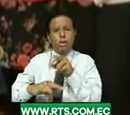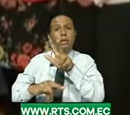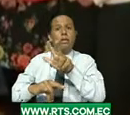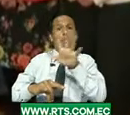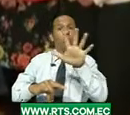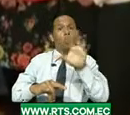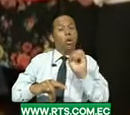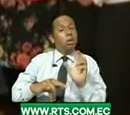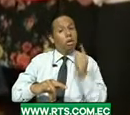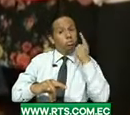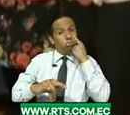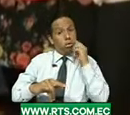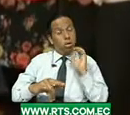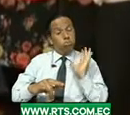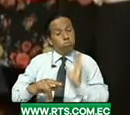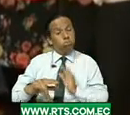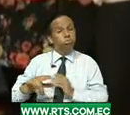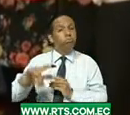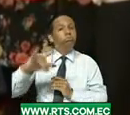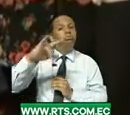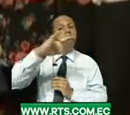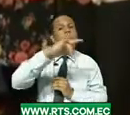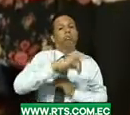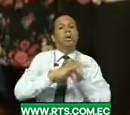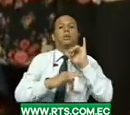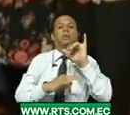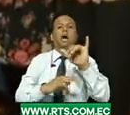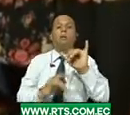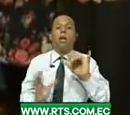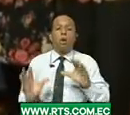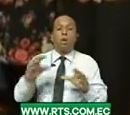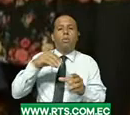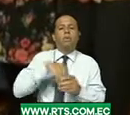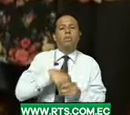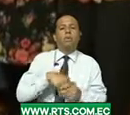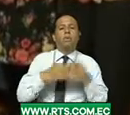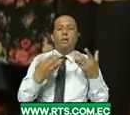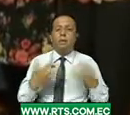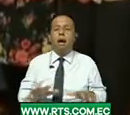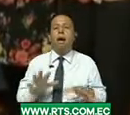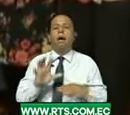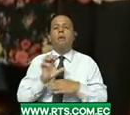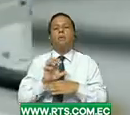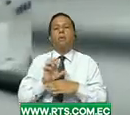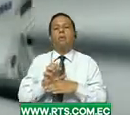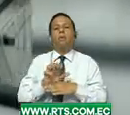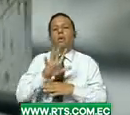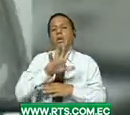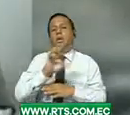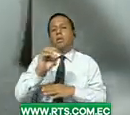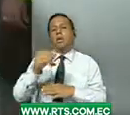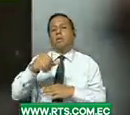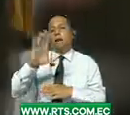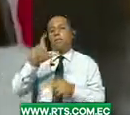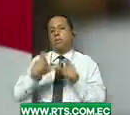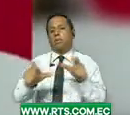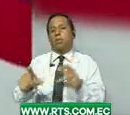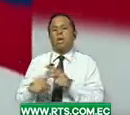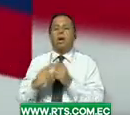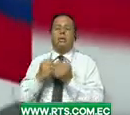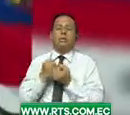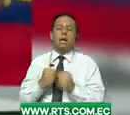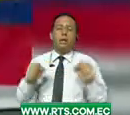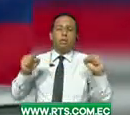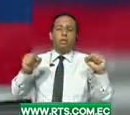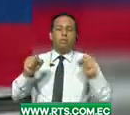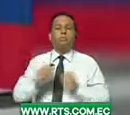donde alcanzarán todos para tener así el día sábado más de 500 ecuatorianos evacuados de la guerra. Y se prevé enviar otro vuelo para que traiga las